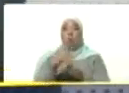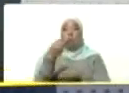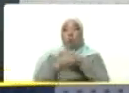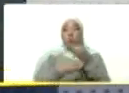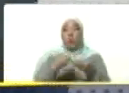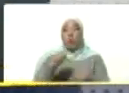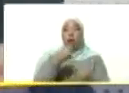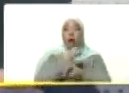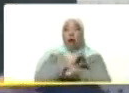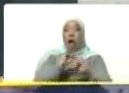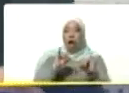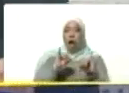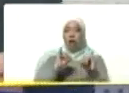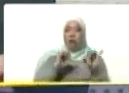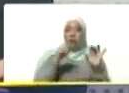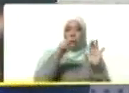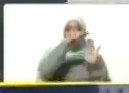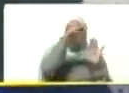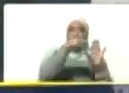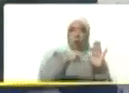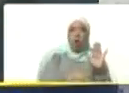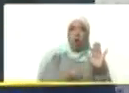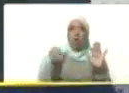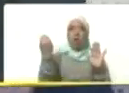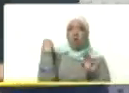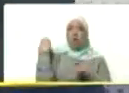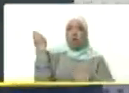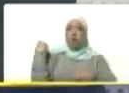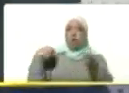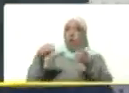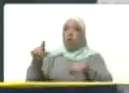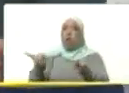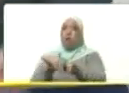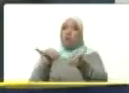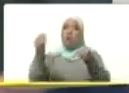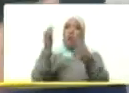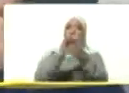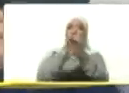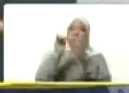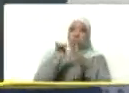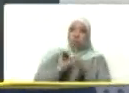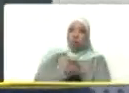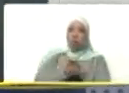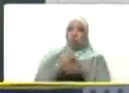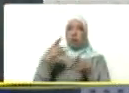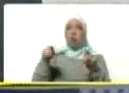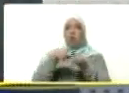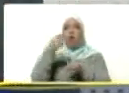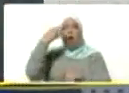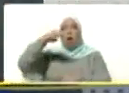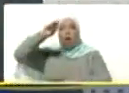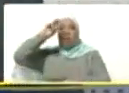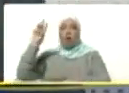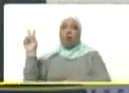solidarity that we provide. O se nos pide que brindemos la misma solidaridad que le damos a Cuba y a Venezuela.